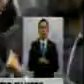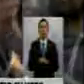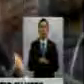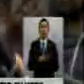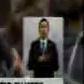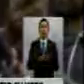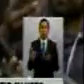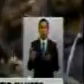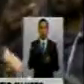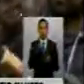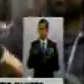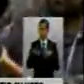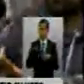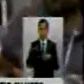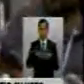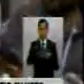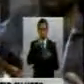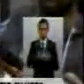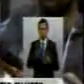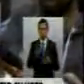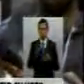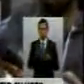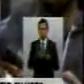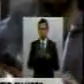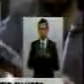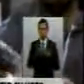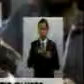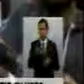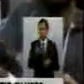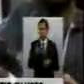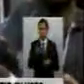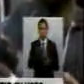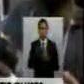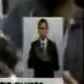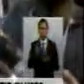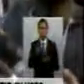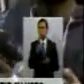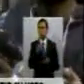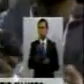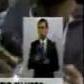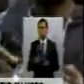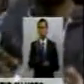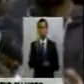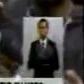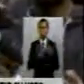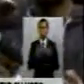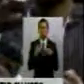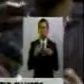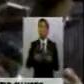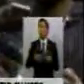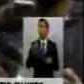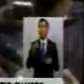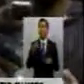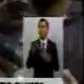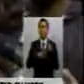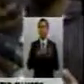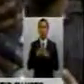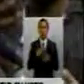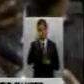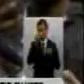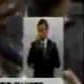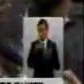jornada? Que voten, que vaya a votar, que ejerce ese derecho a elegir jueces, algo único en el mundo. En ninguna parte del mundo los jueces